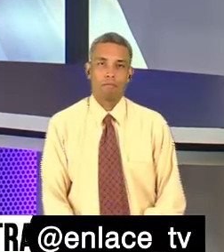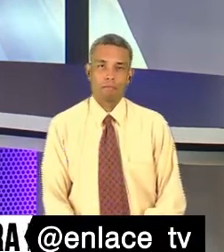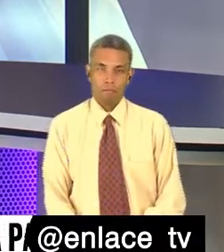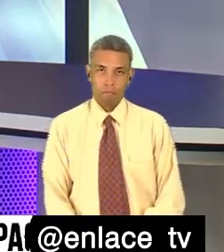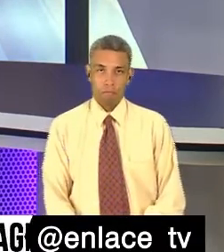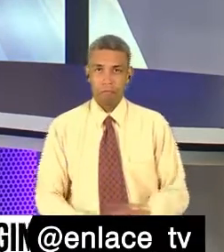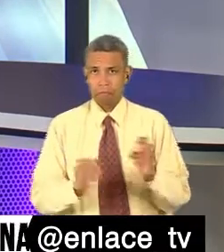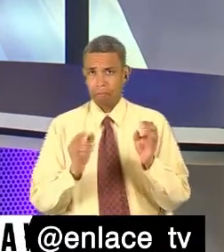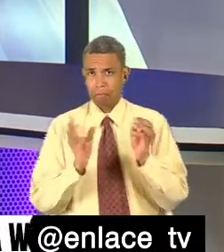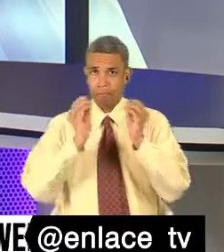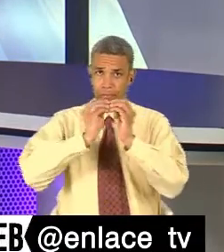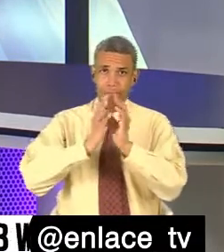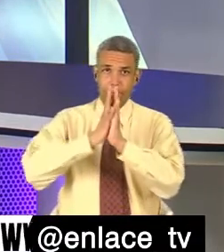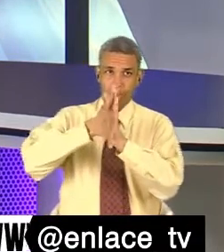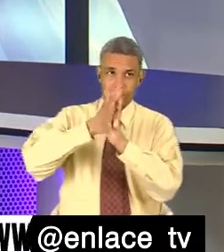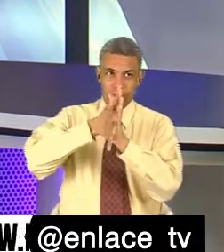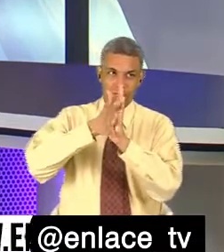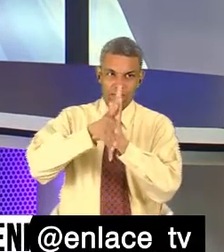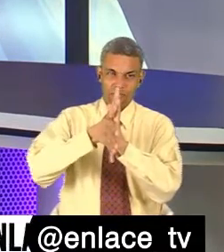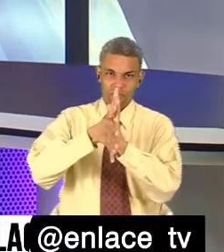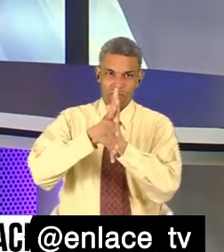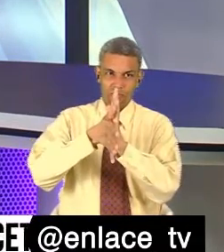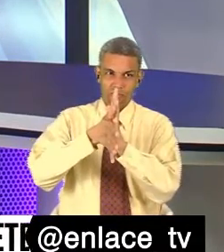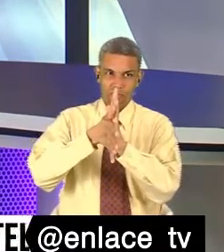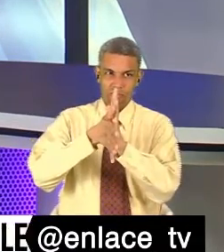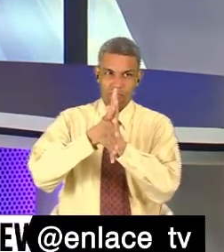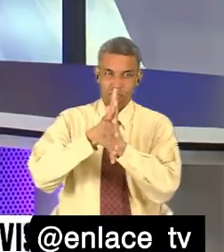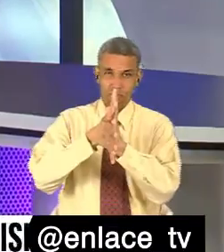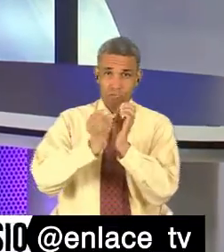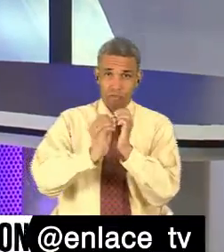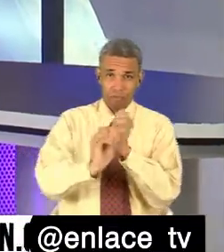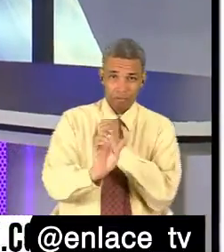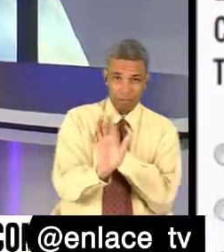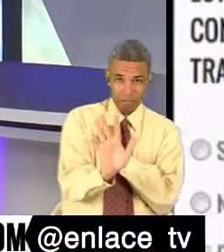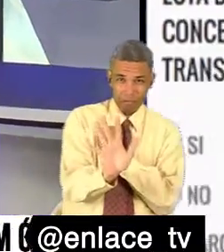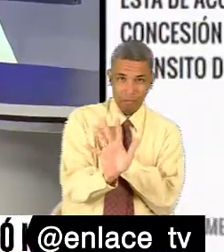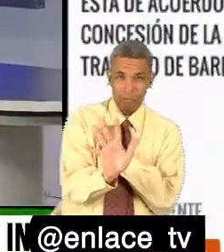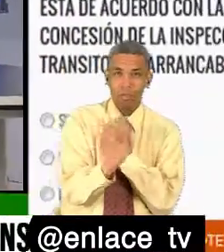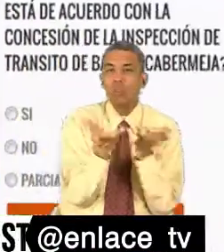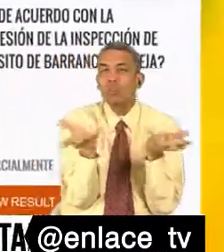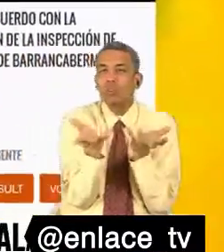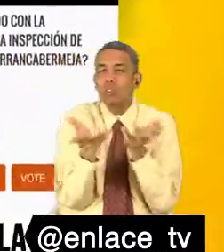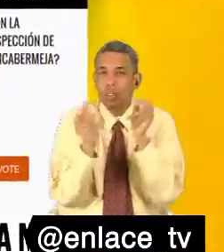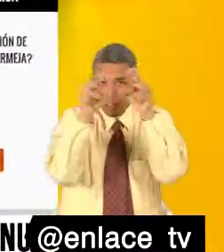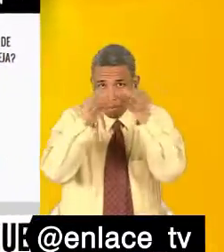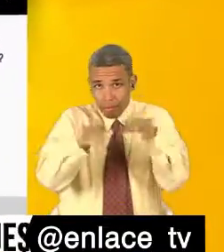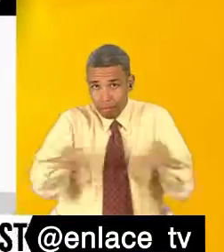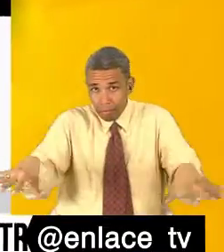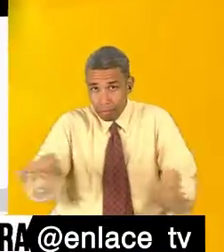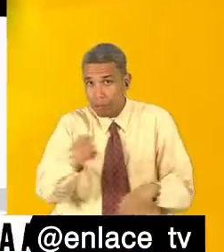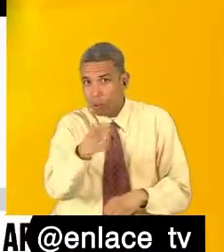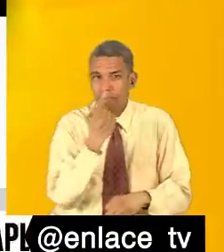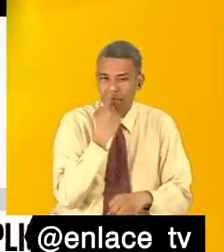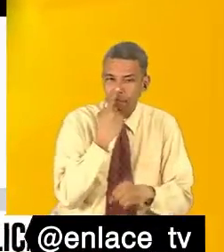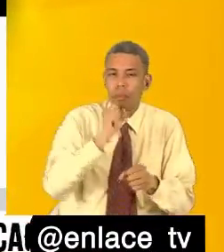de nuestra ciudad y región. Esa y otras informaciones de Enlace Noticias las pueden hallar en nuestra página